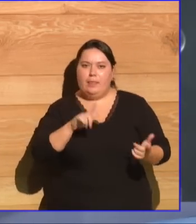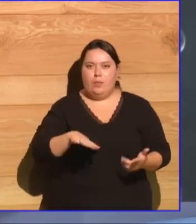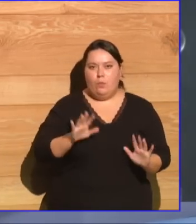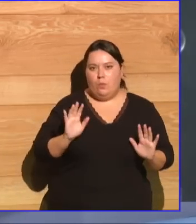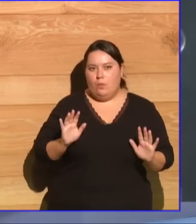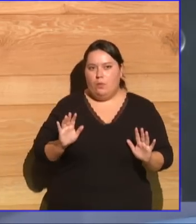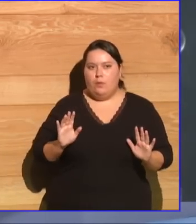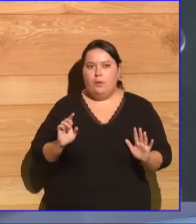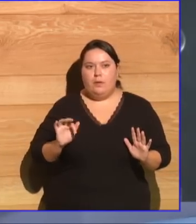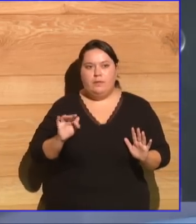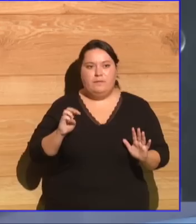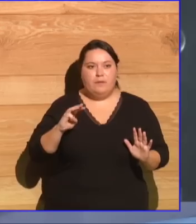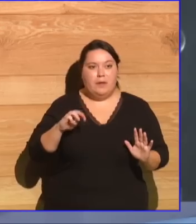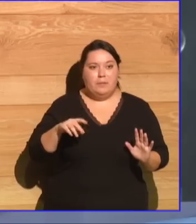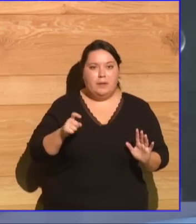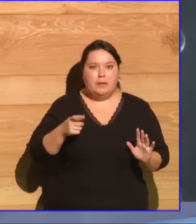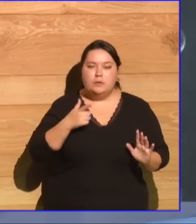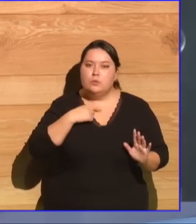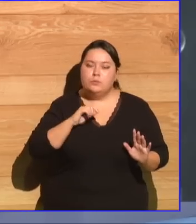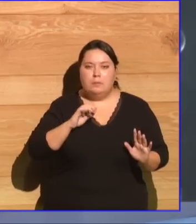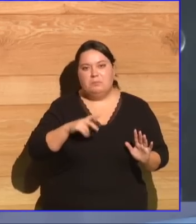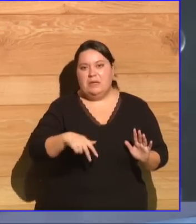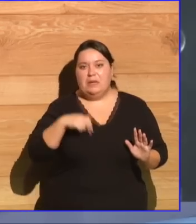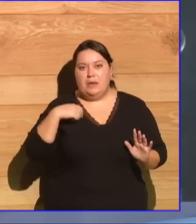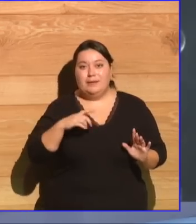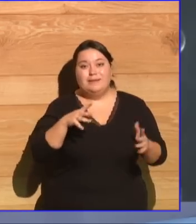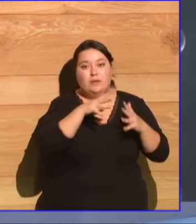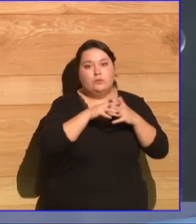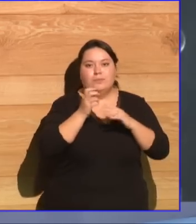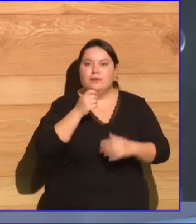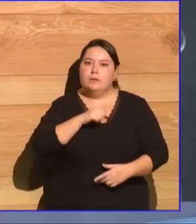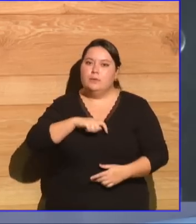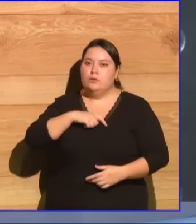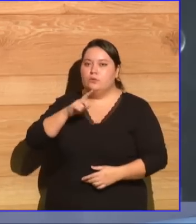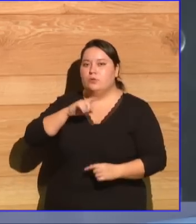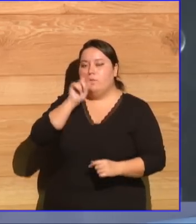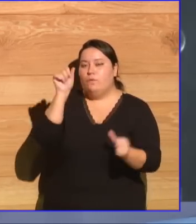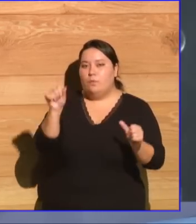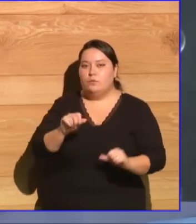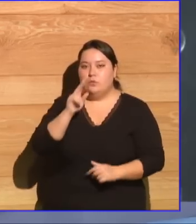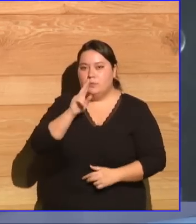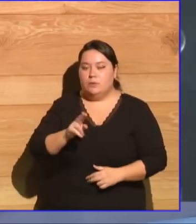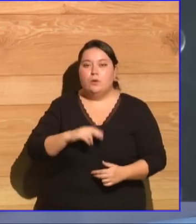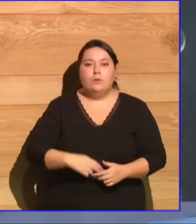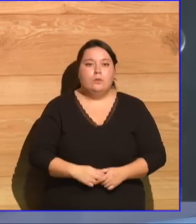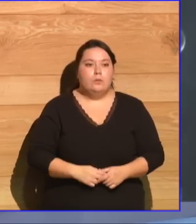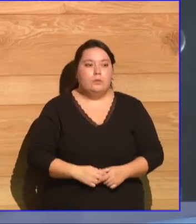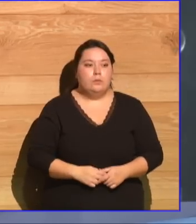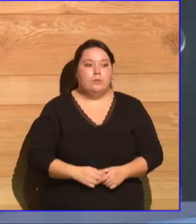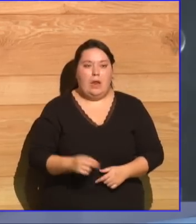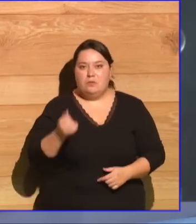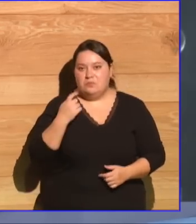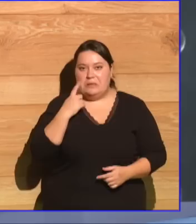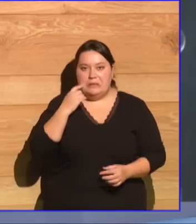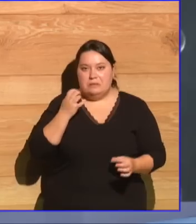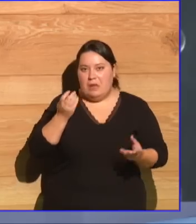CMX también, le gusta en general más. También porque en Estados Unidos, así como en España siempre hemos respetado el formato, era mucho más habitual al menos, incluso en un